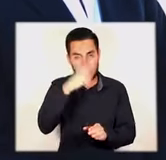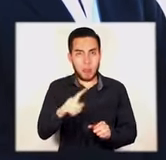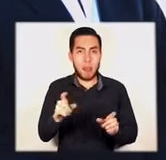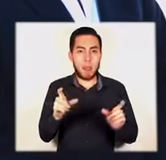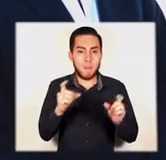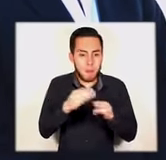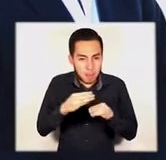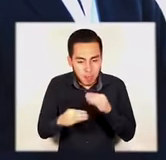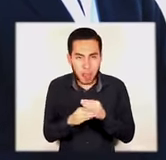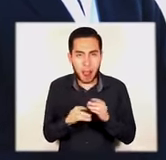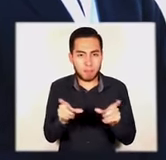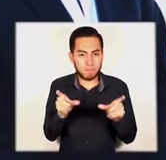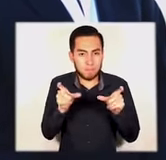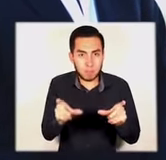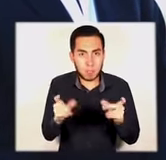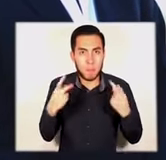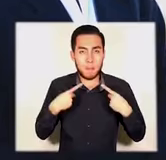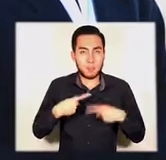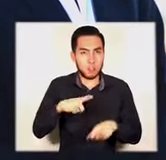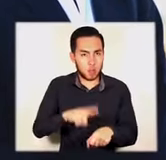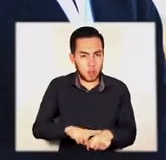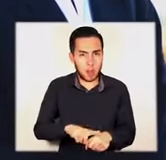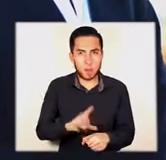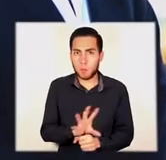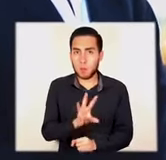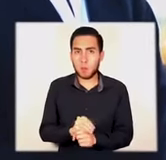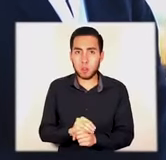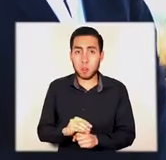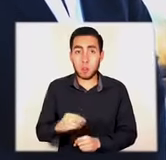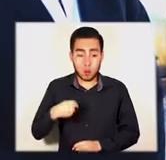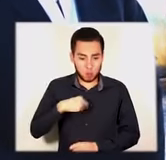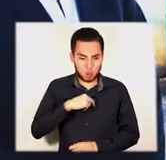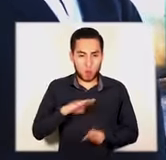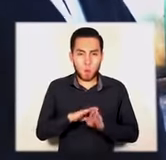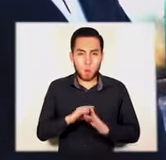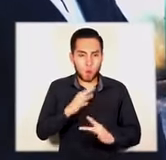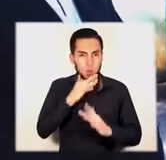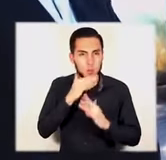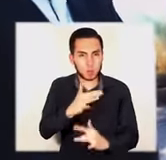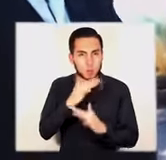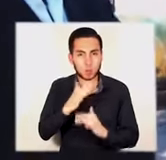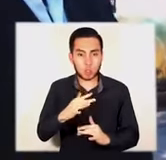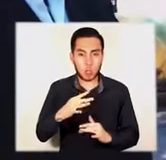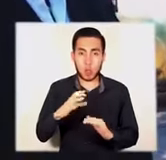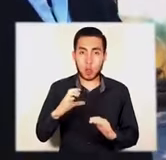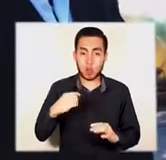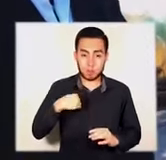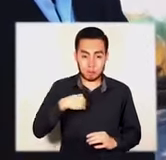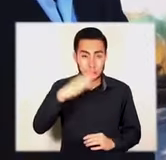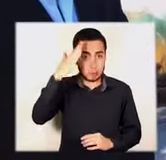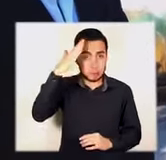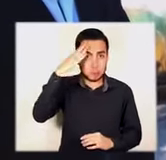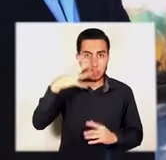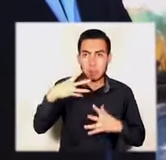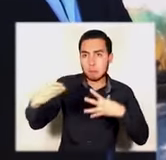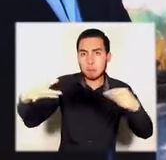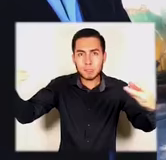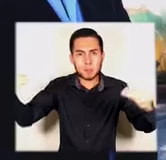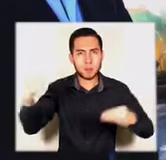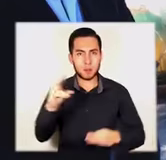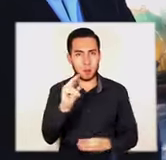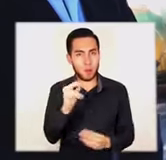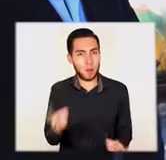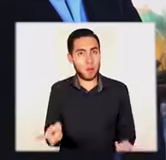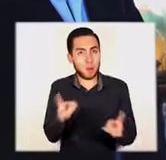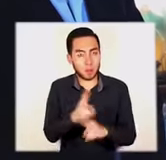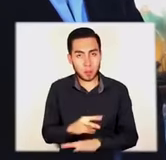del equipo de protección personal. No somos una fuente de contaminación, no somos una fuente de contagio. Por el